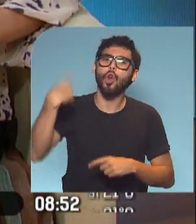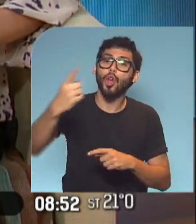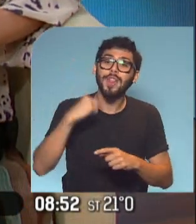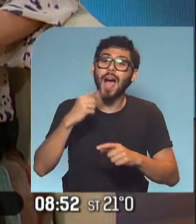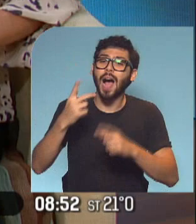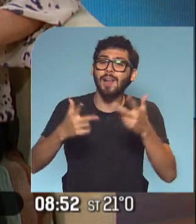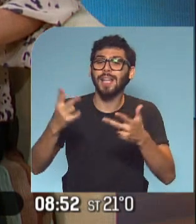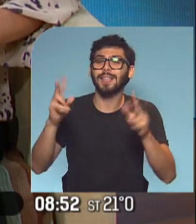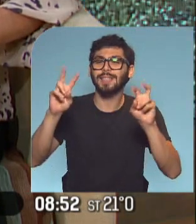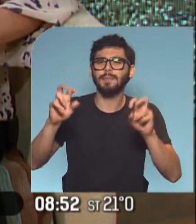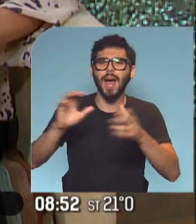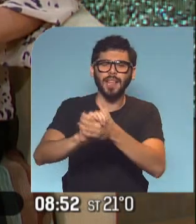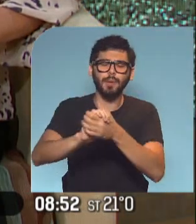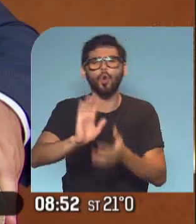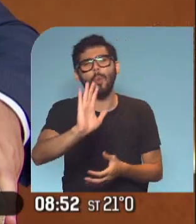radicalismo